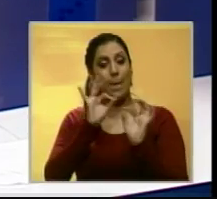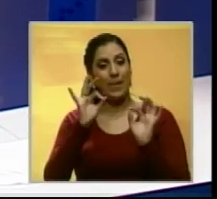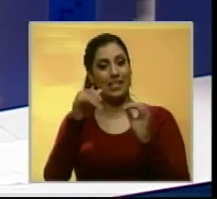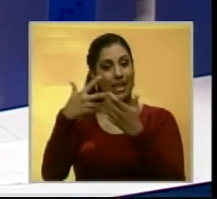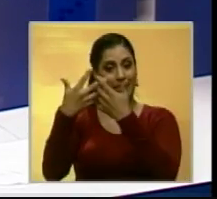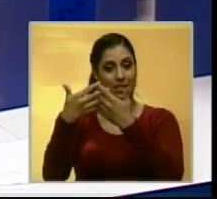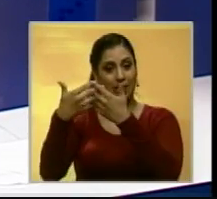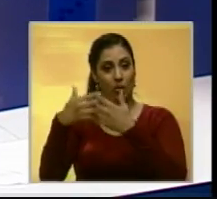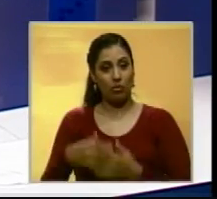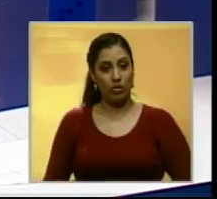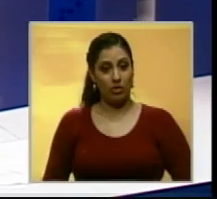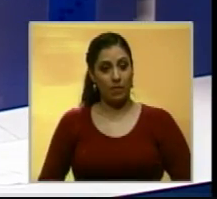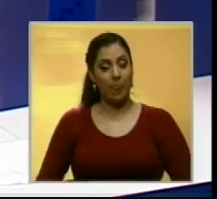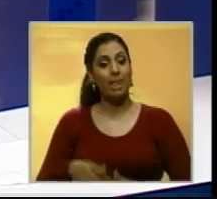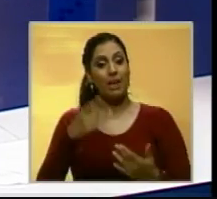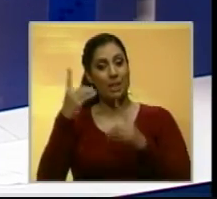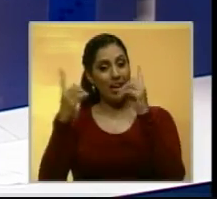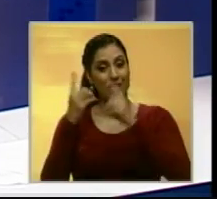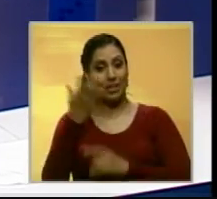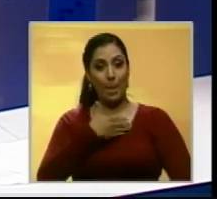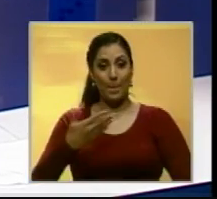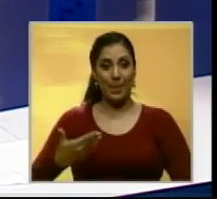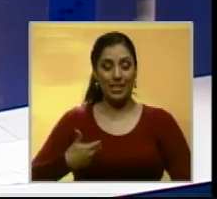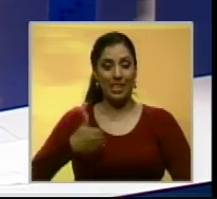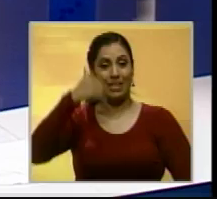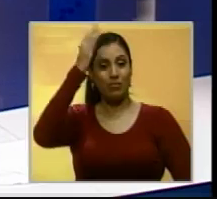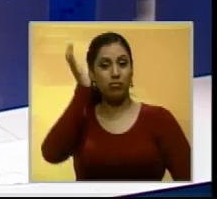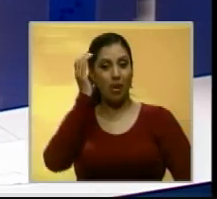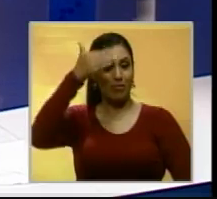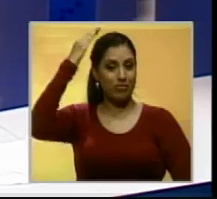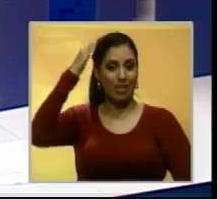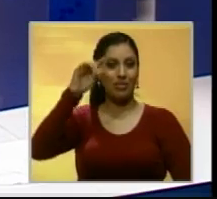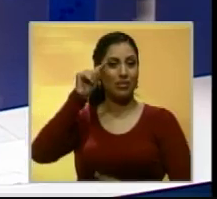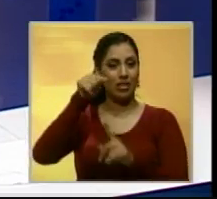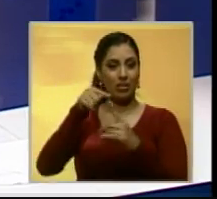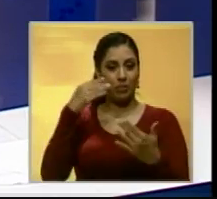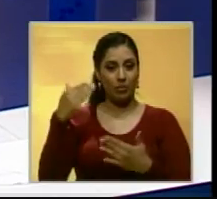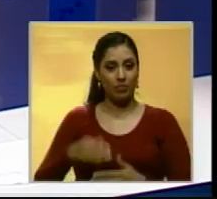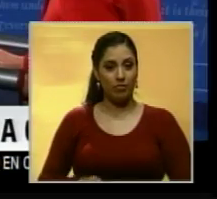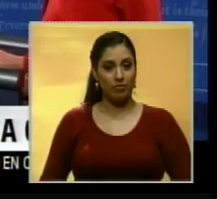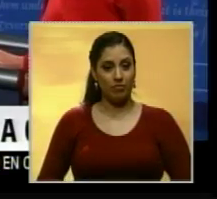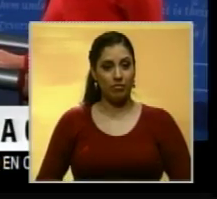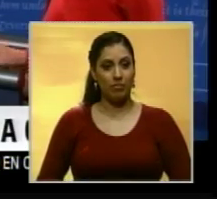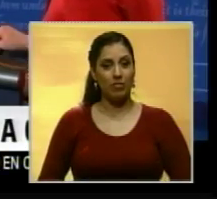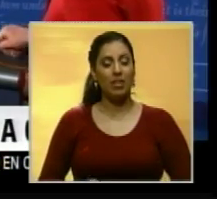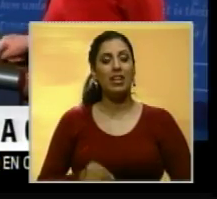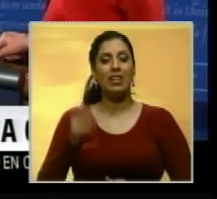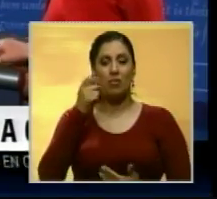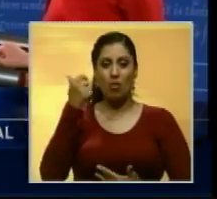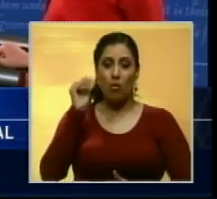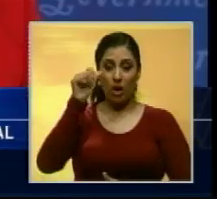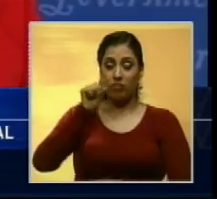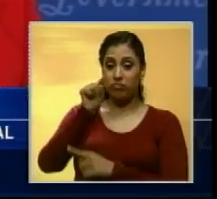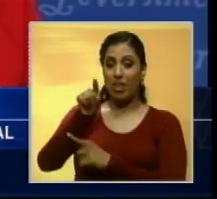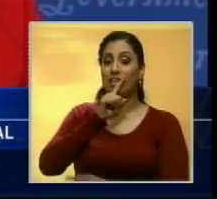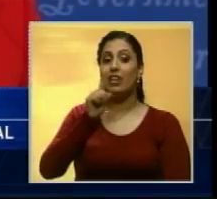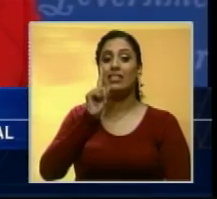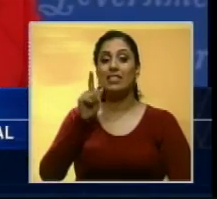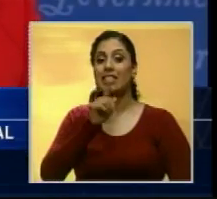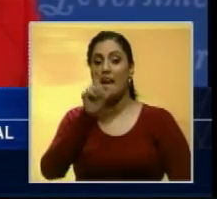en Estados Unidos. El primer debate presidencial Clinton-Trump fue el origen. Donlan, ella tiene su